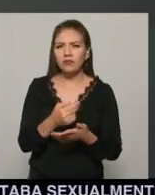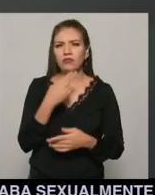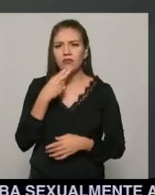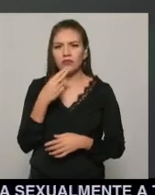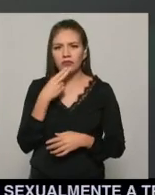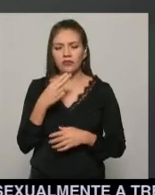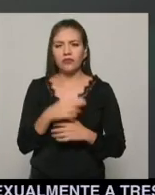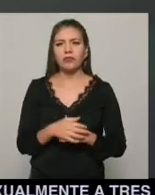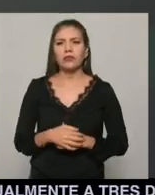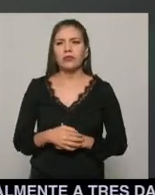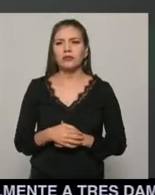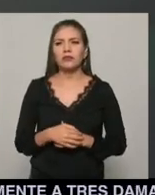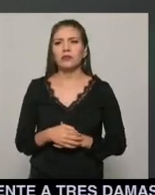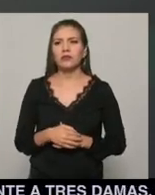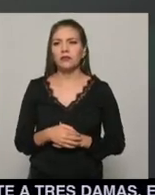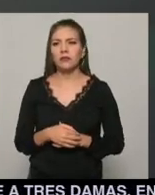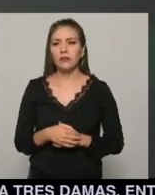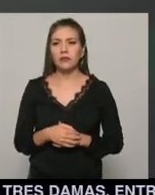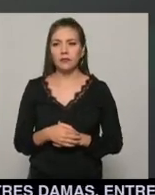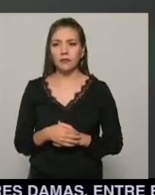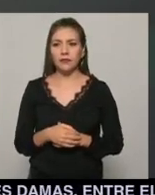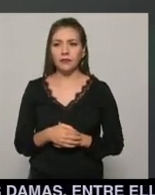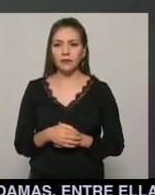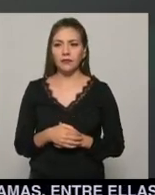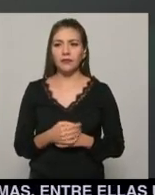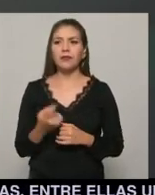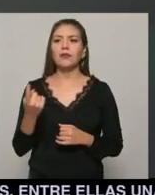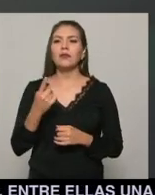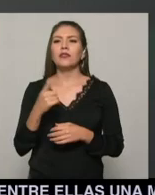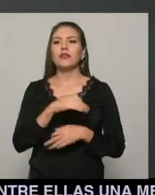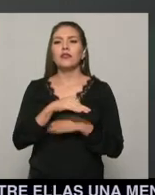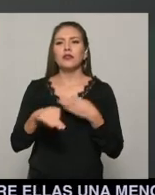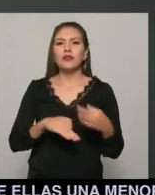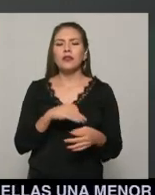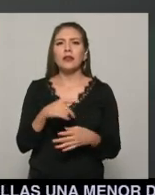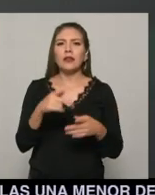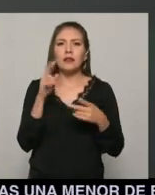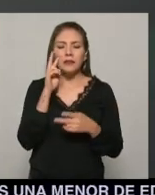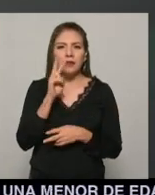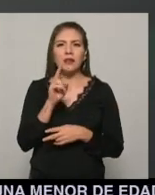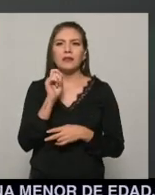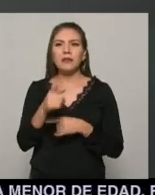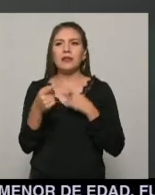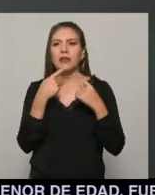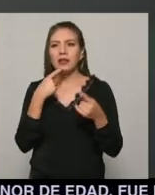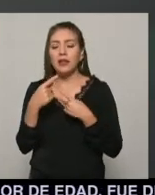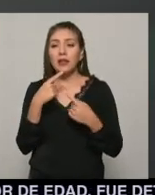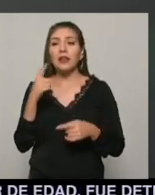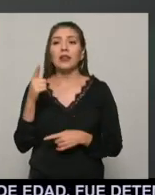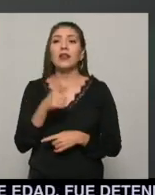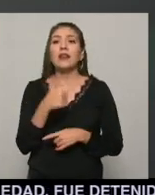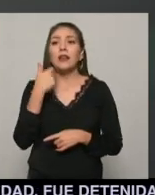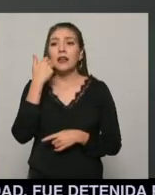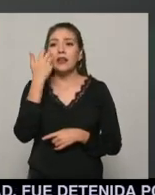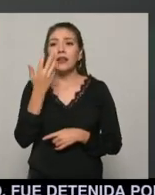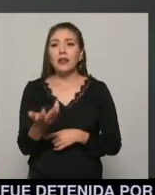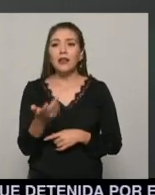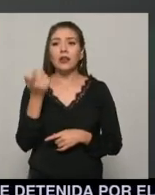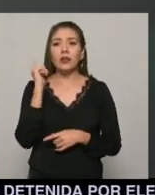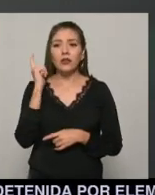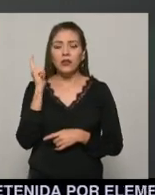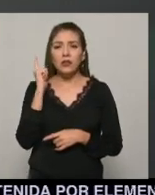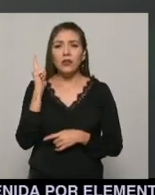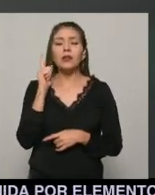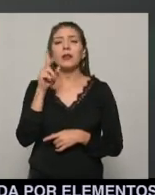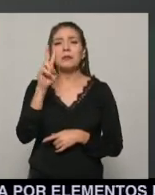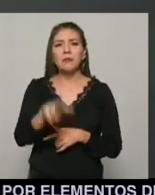quienes, bueno, pues finalmente fuimos testigos de este proceso democrático, lo que esperamos es que se concreten las